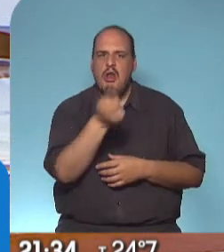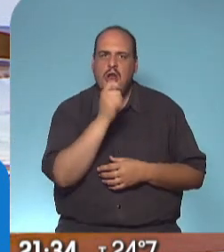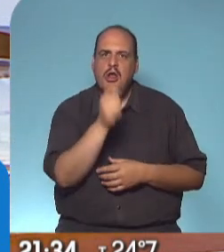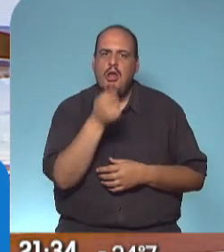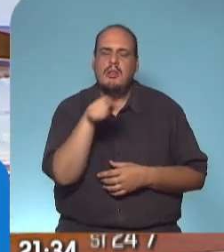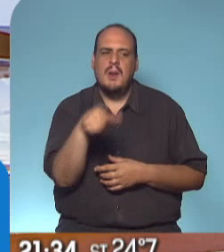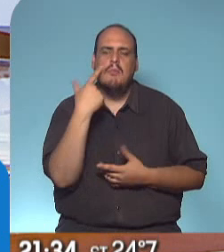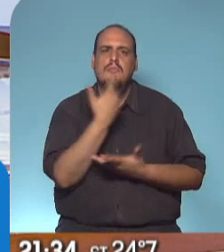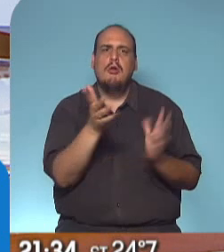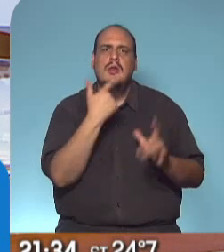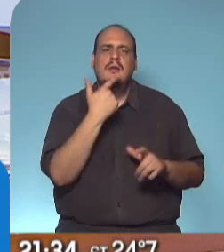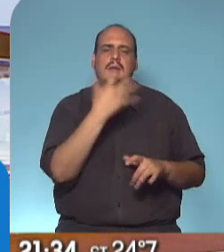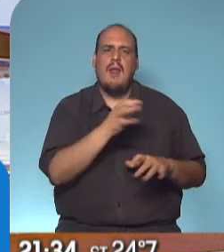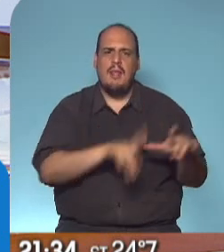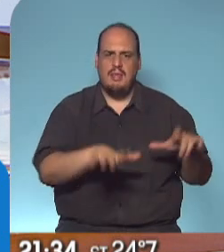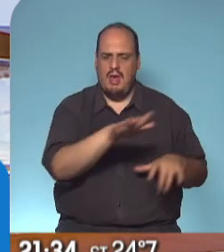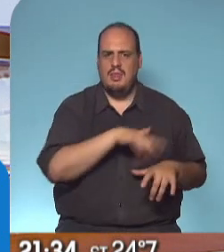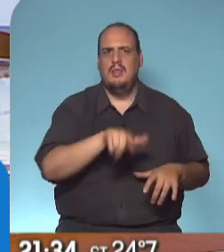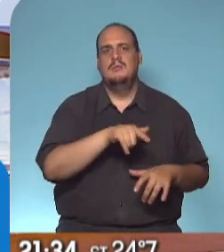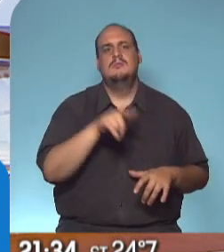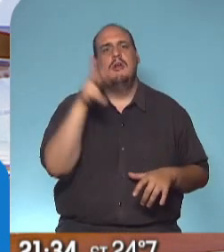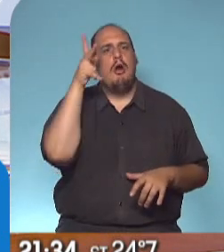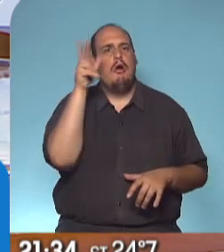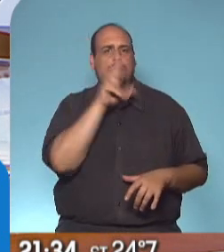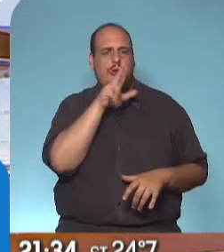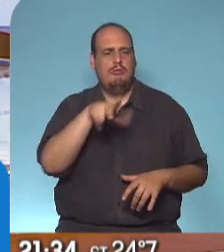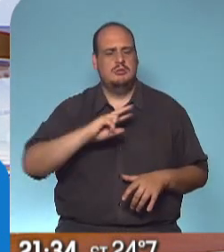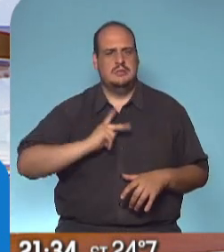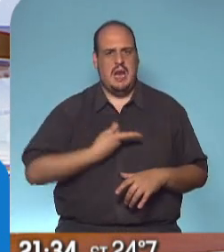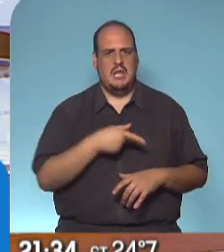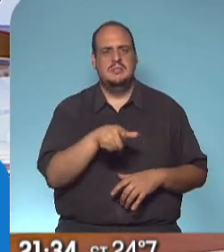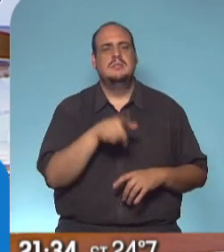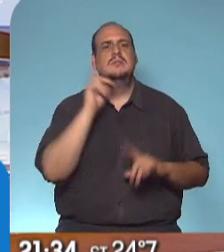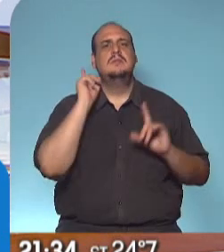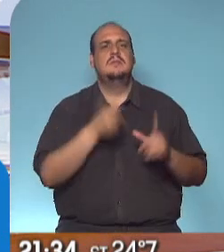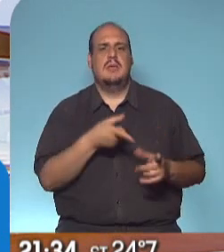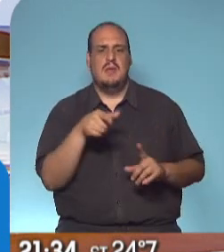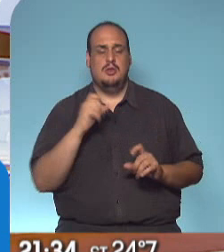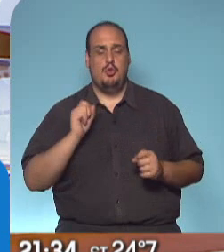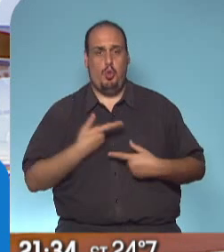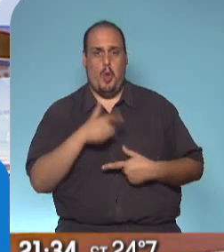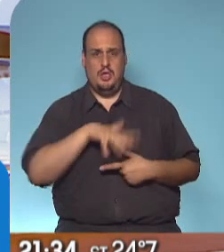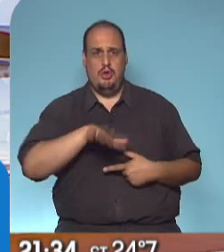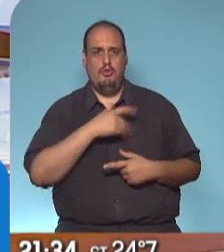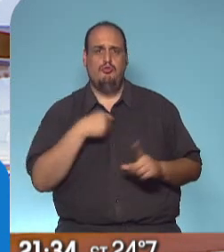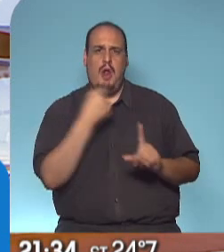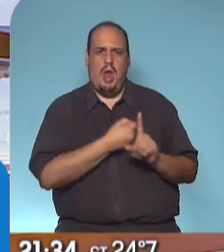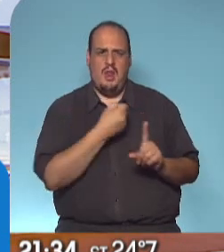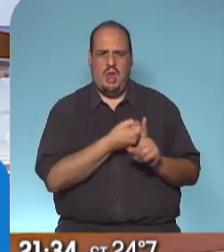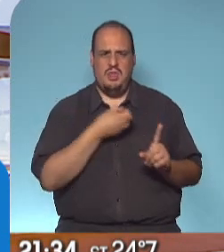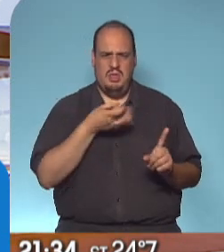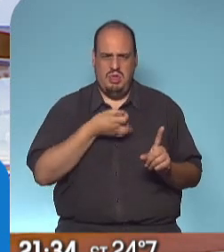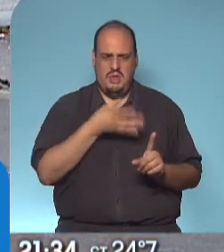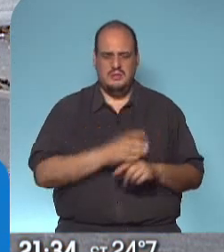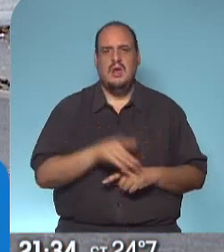de estas personas. Son 8 chicas trans que fueron agredidas también por el dueño del lugar, y veamos qué es lo que nos